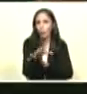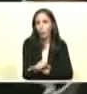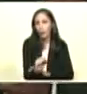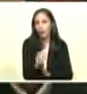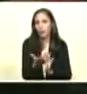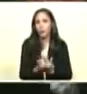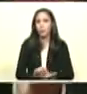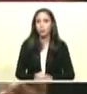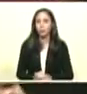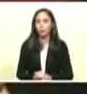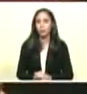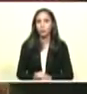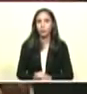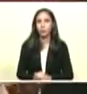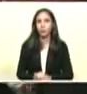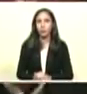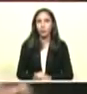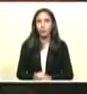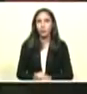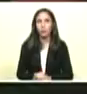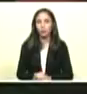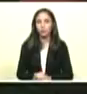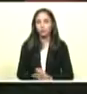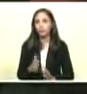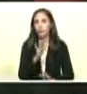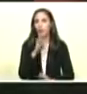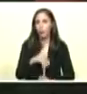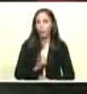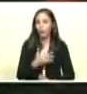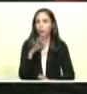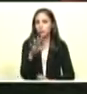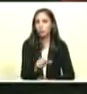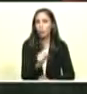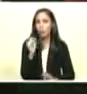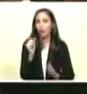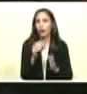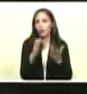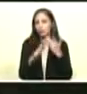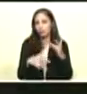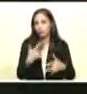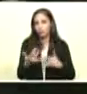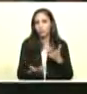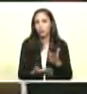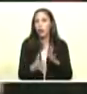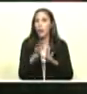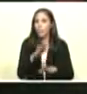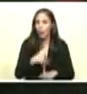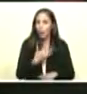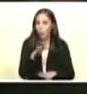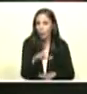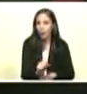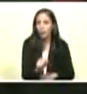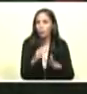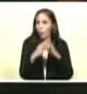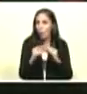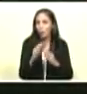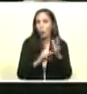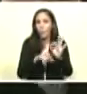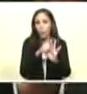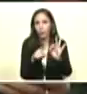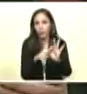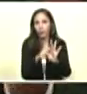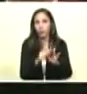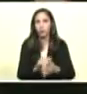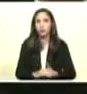la actividad para tener una casa de intercambio. De eso se trata. Allí es donde se va a comercializar el mercado